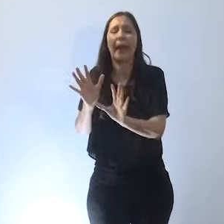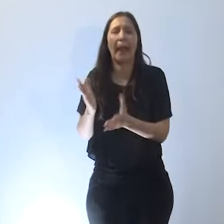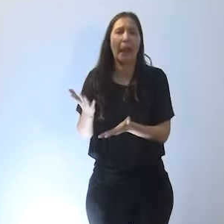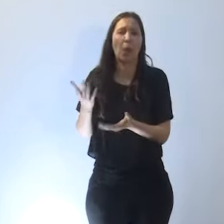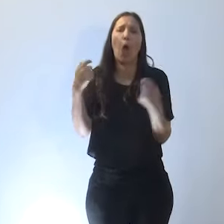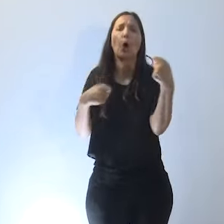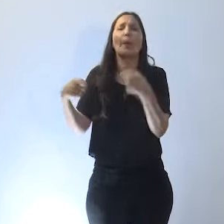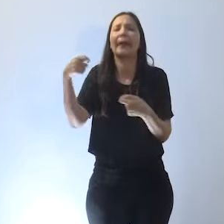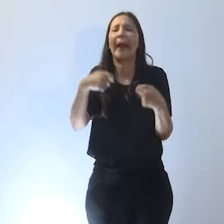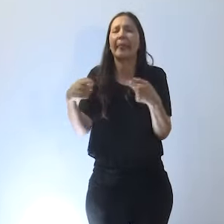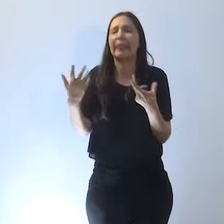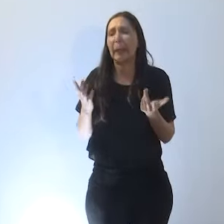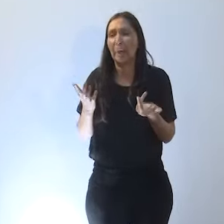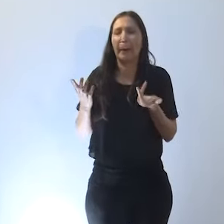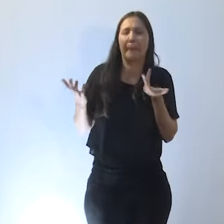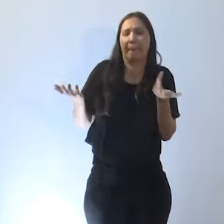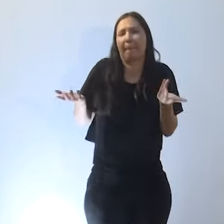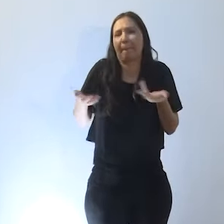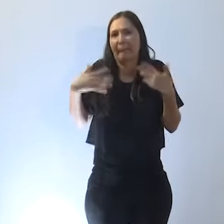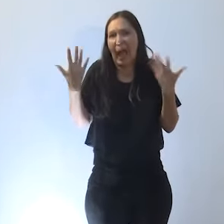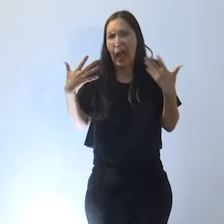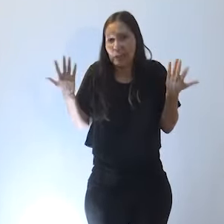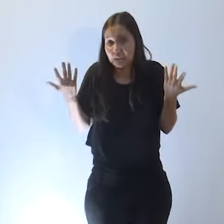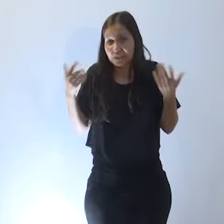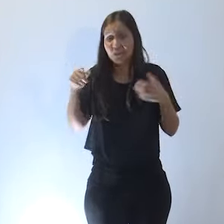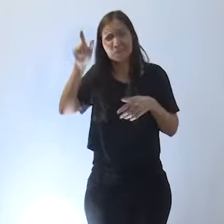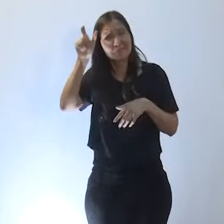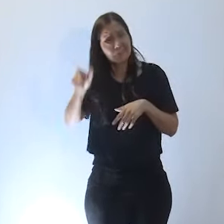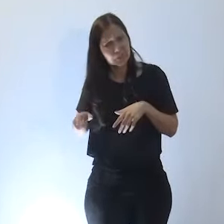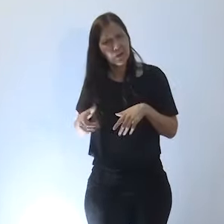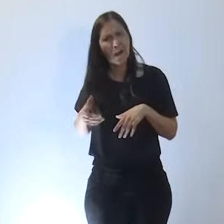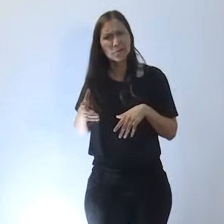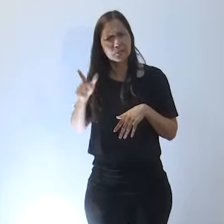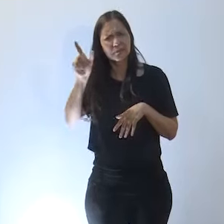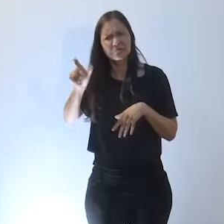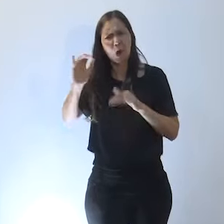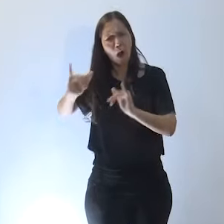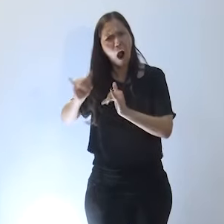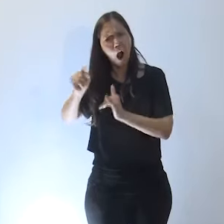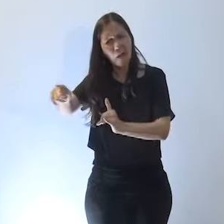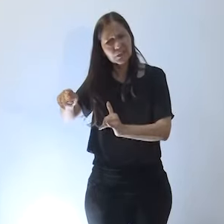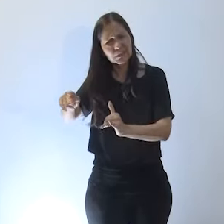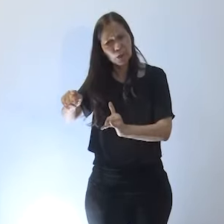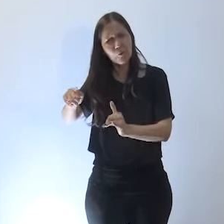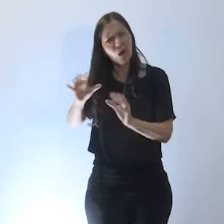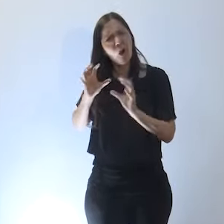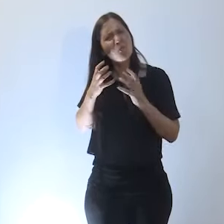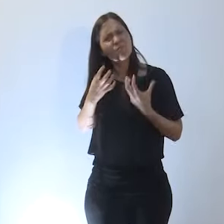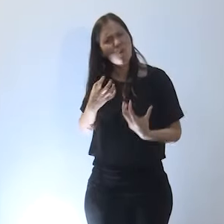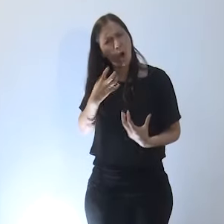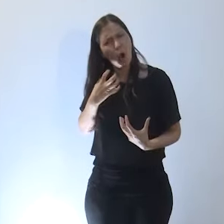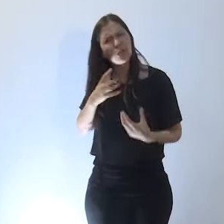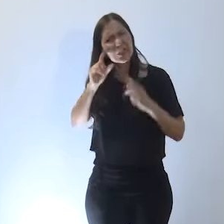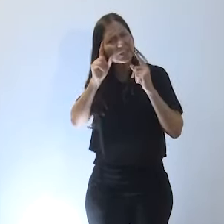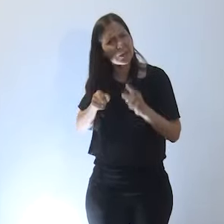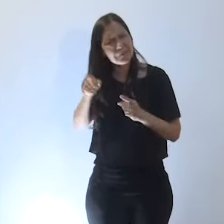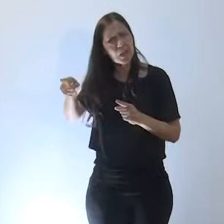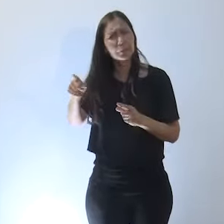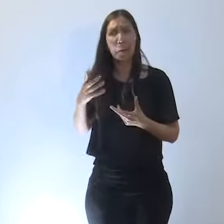y el pib eso lo lo vive también con con bronca porque él se es un tipo